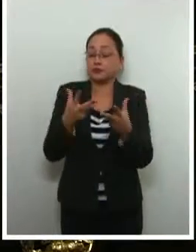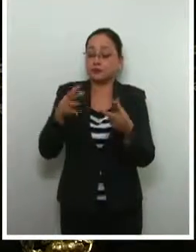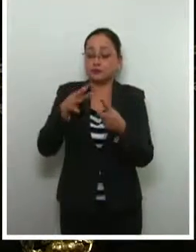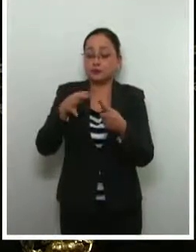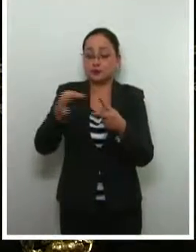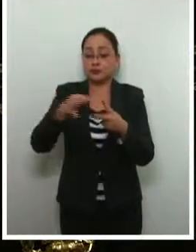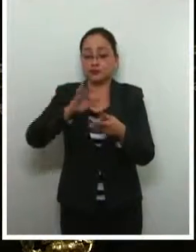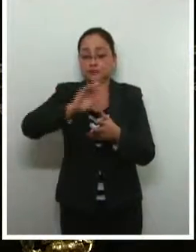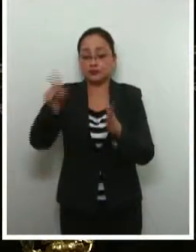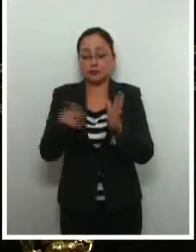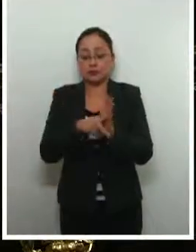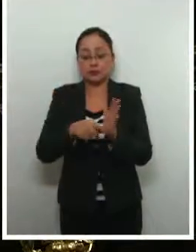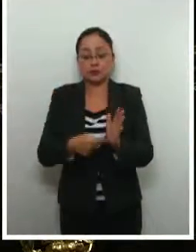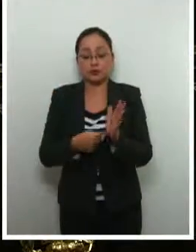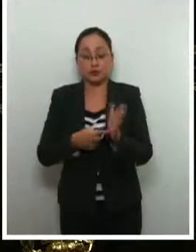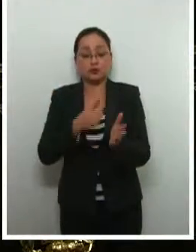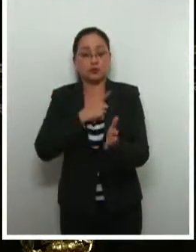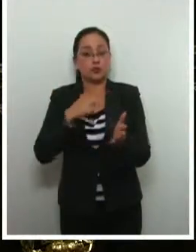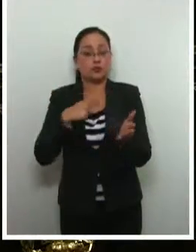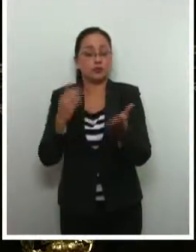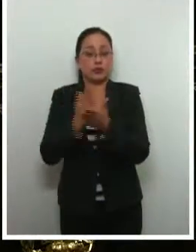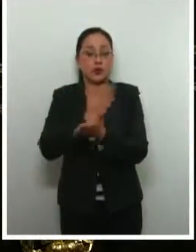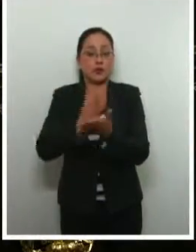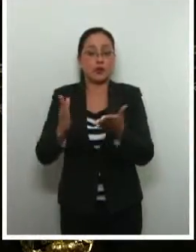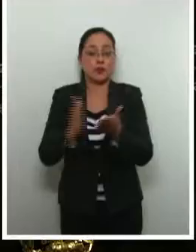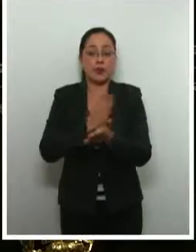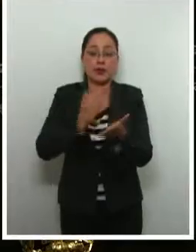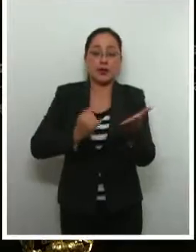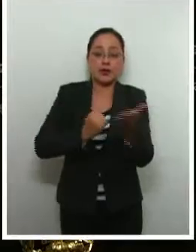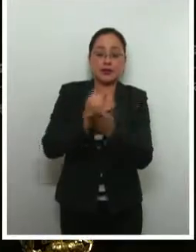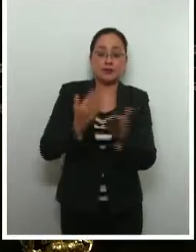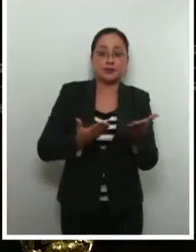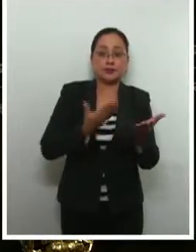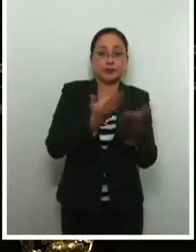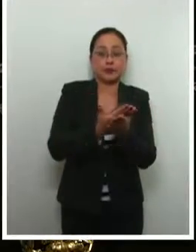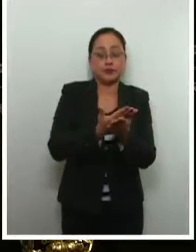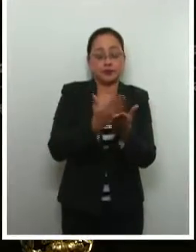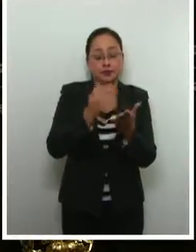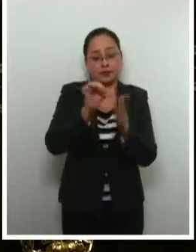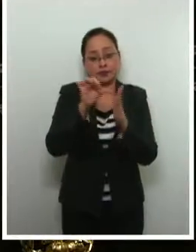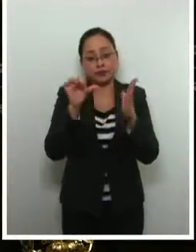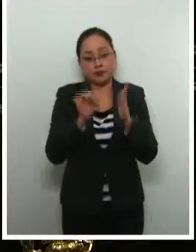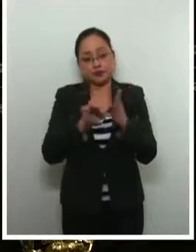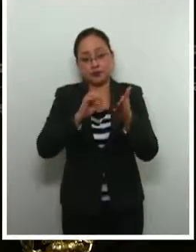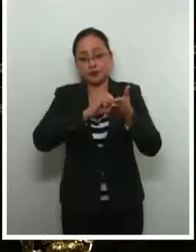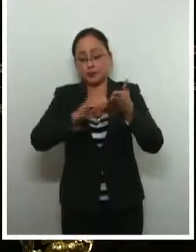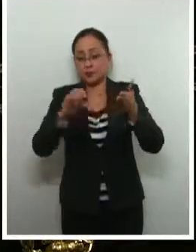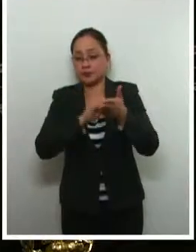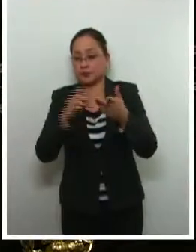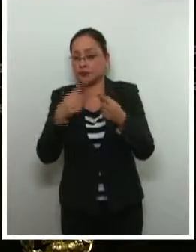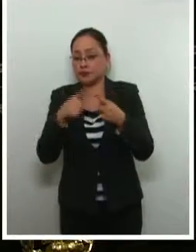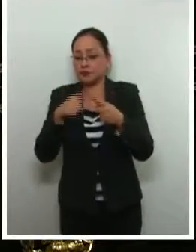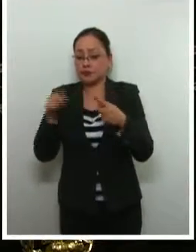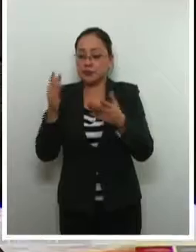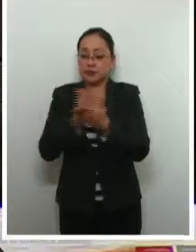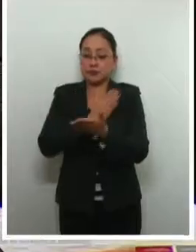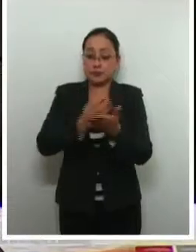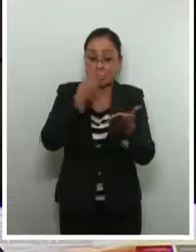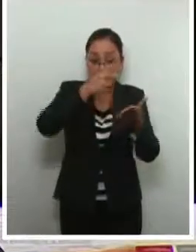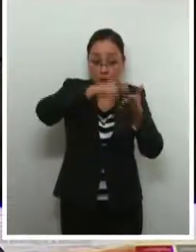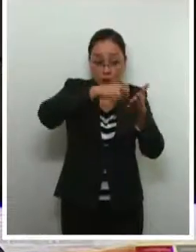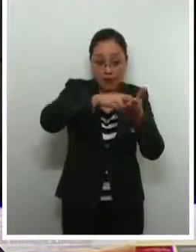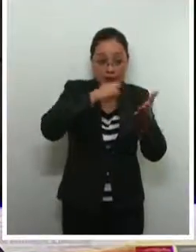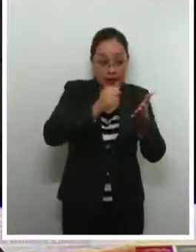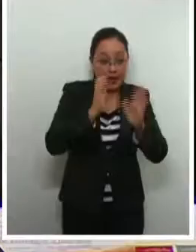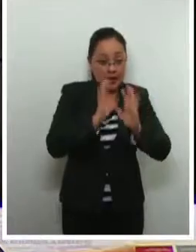reservas, separarlos de los artículos numerales que no